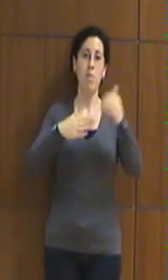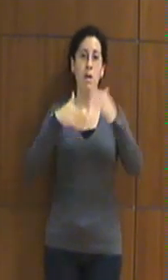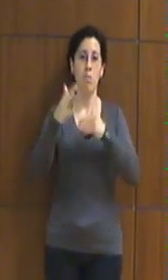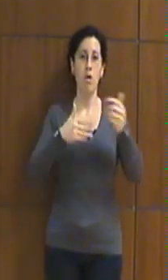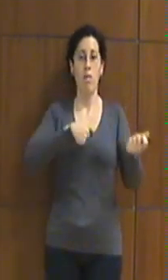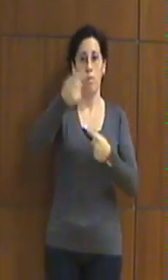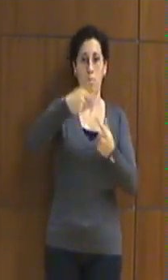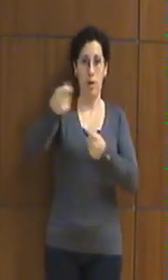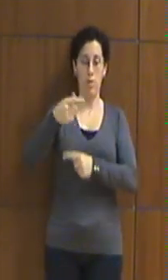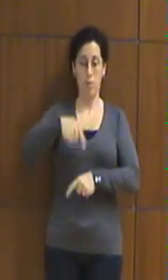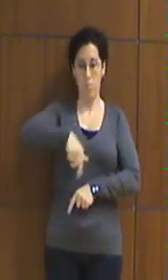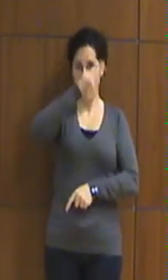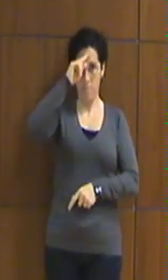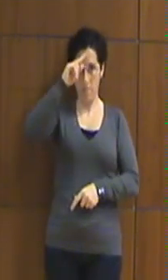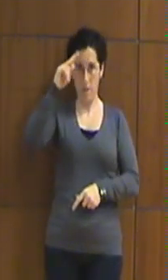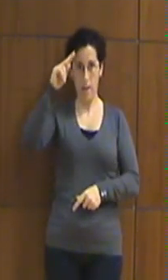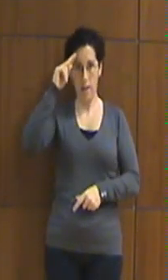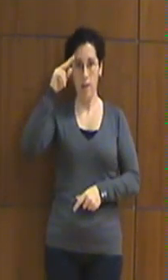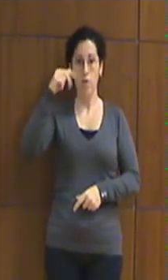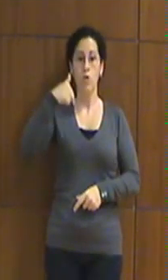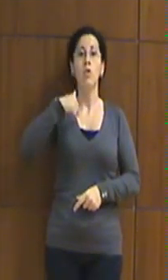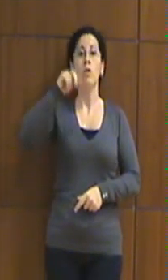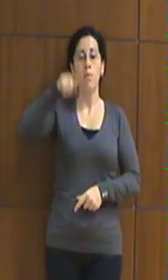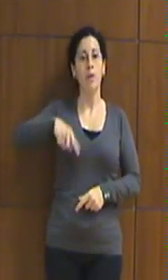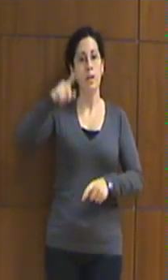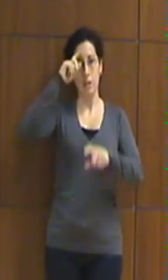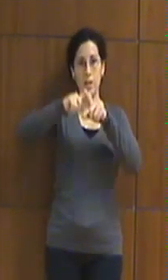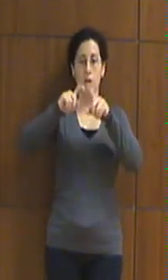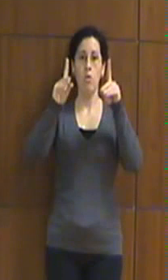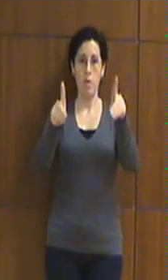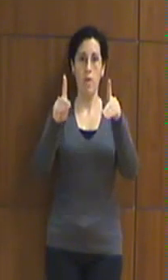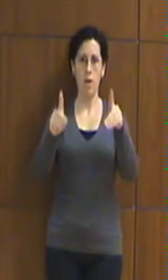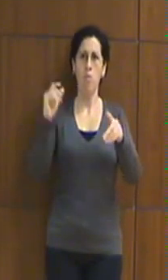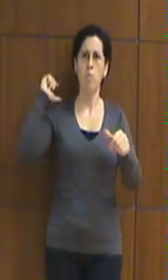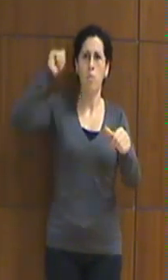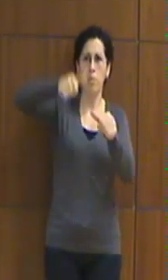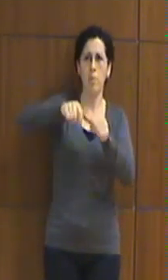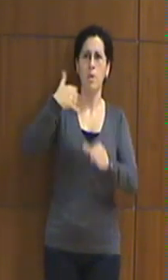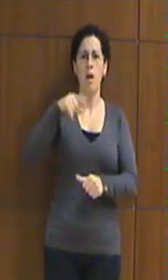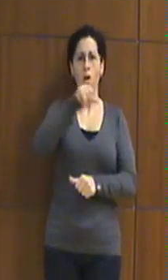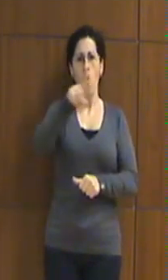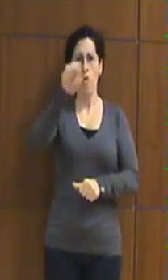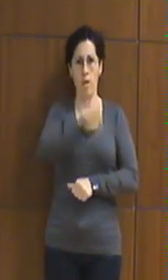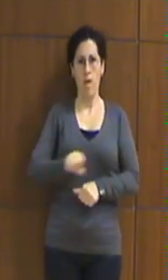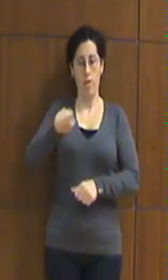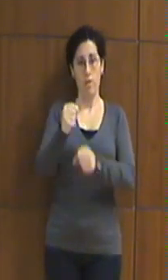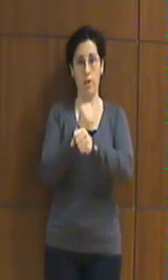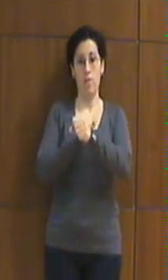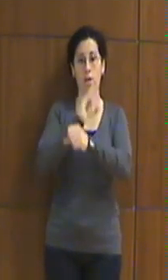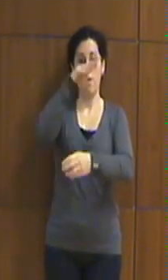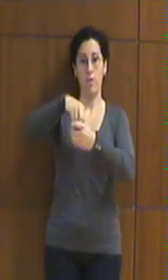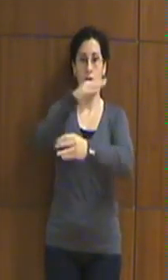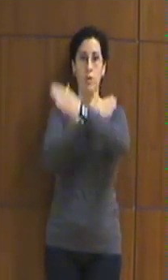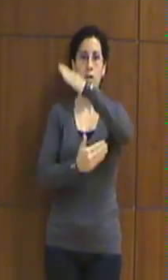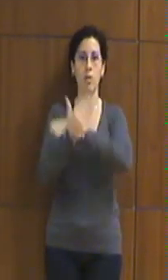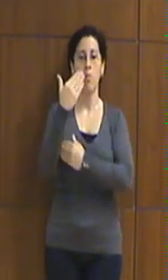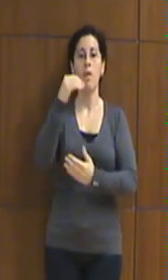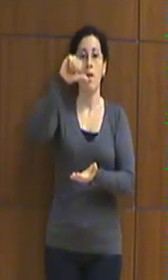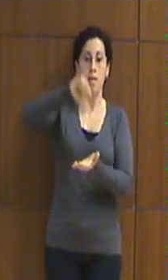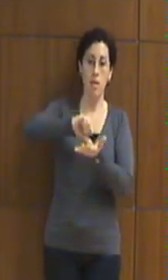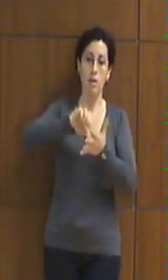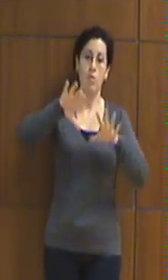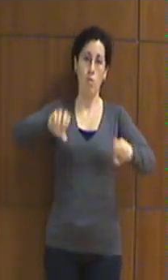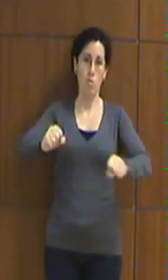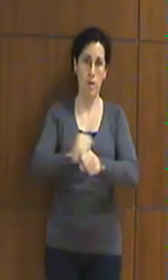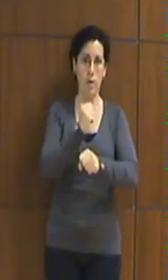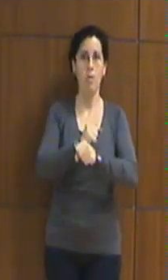Retartelados Madrileños. Y sí comentarte que soy psicopedagogo, llevo 11 años trabajando con la discapacidad, tanto en el centro ocupacional como en centro